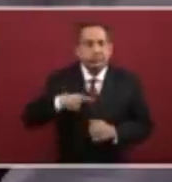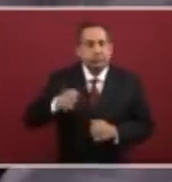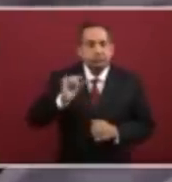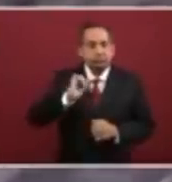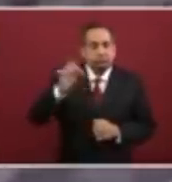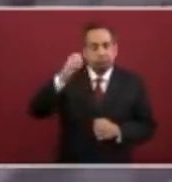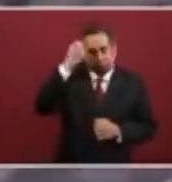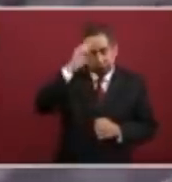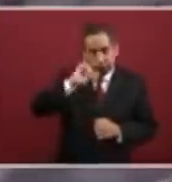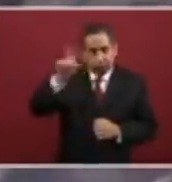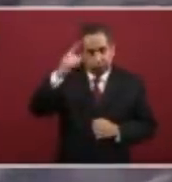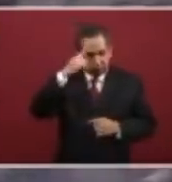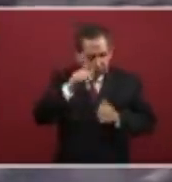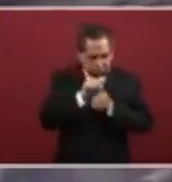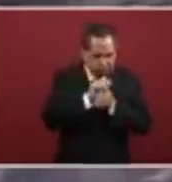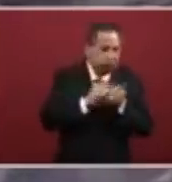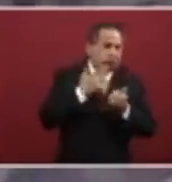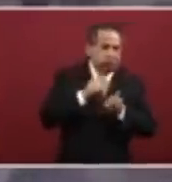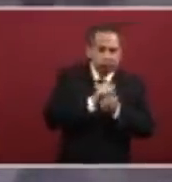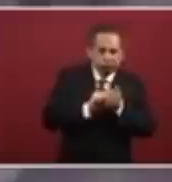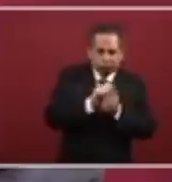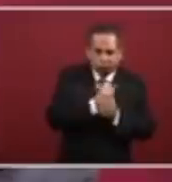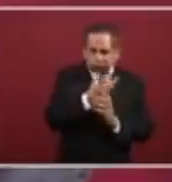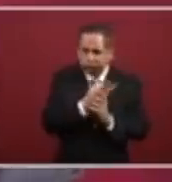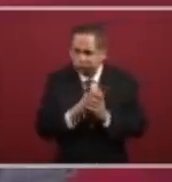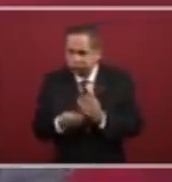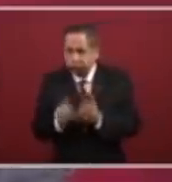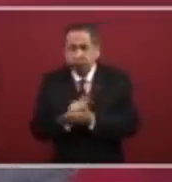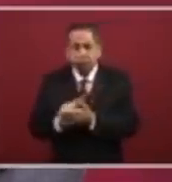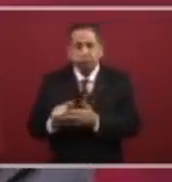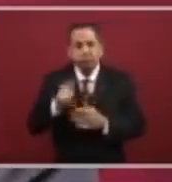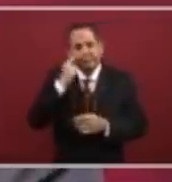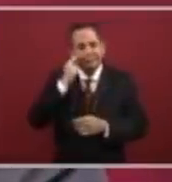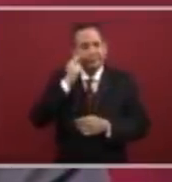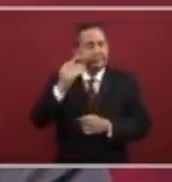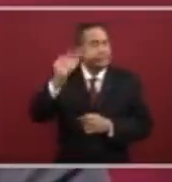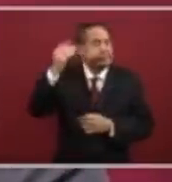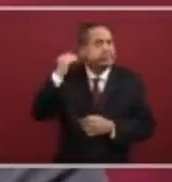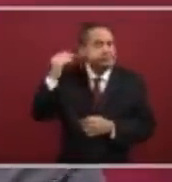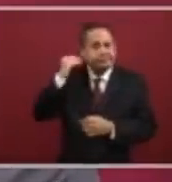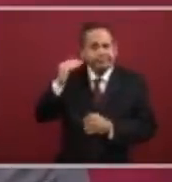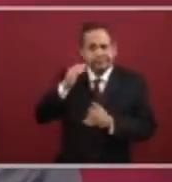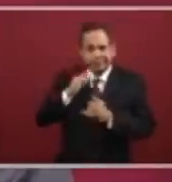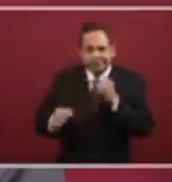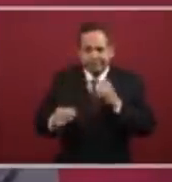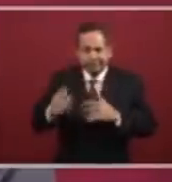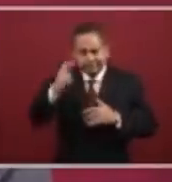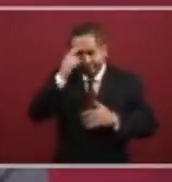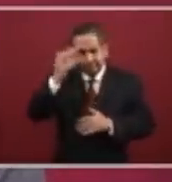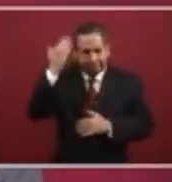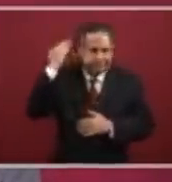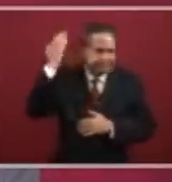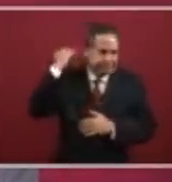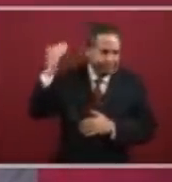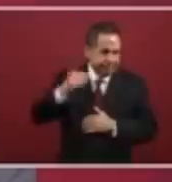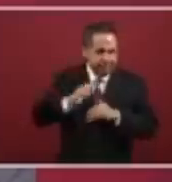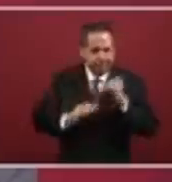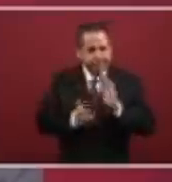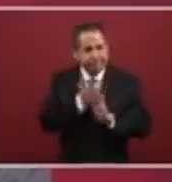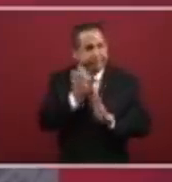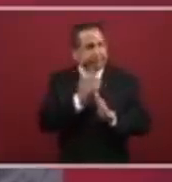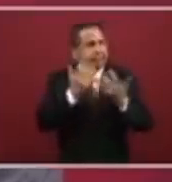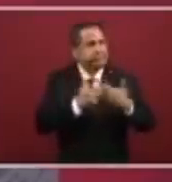especialistas en refinación. La última refinería que se construyó